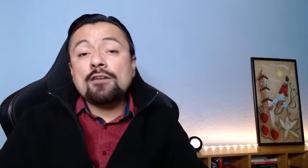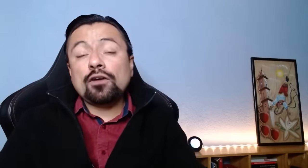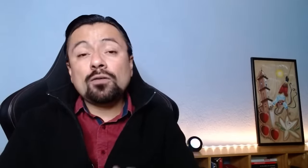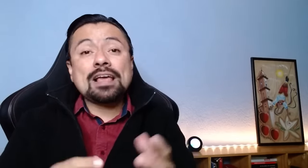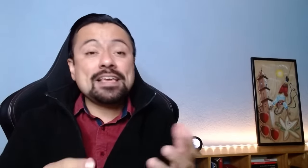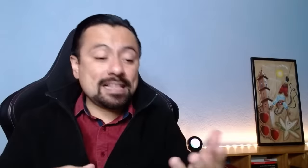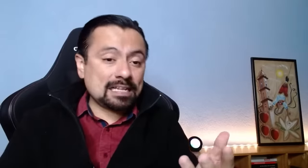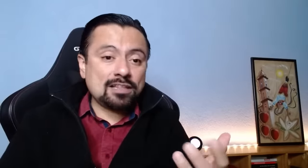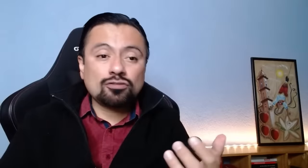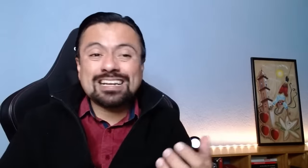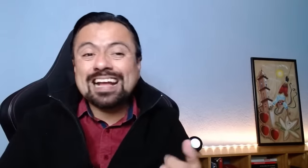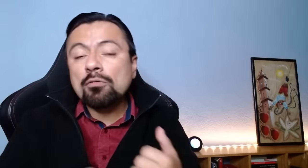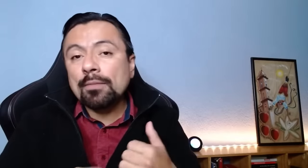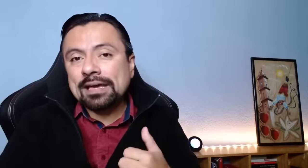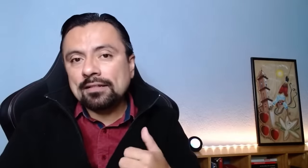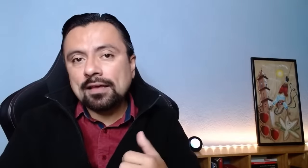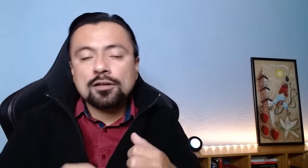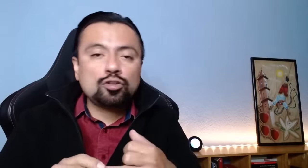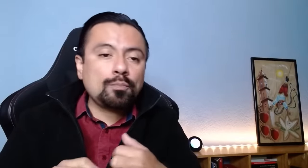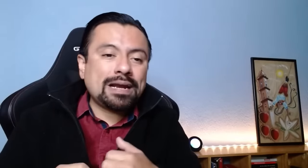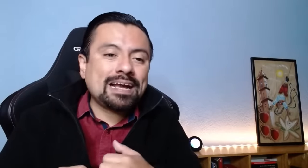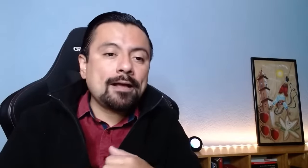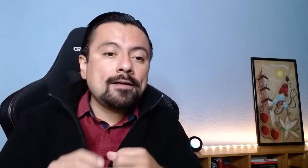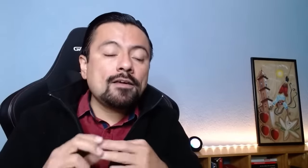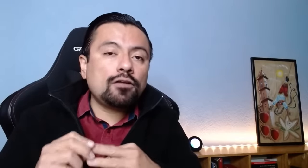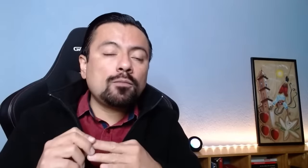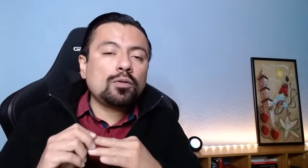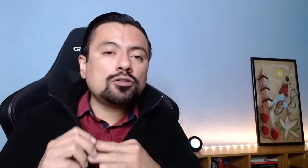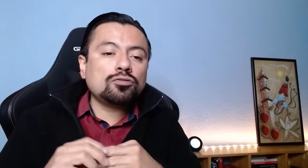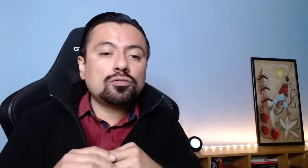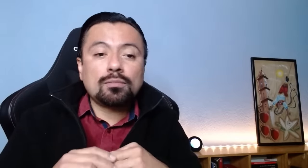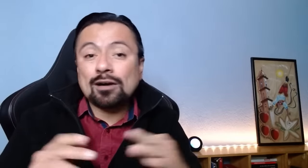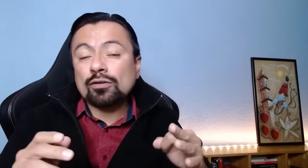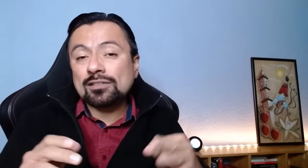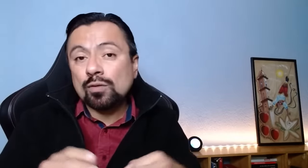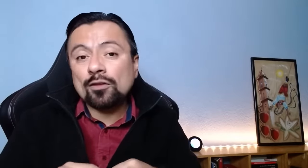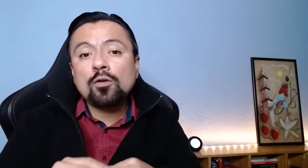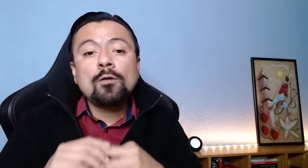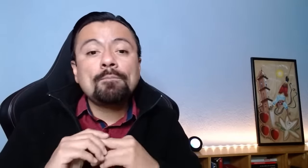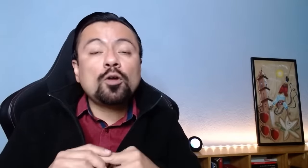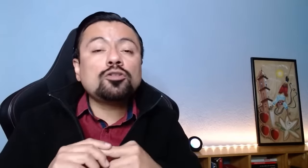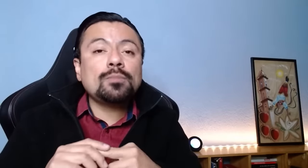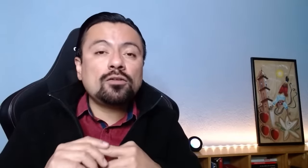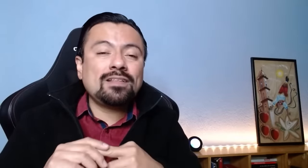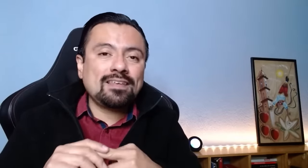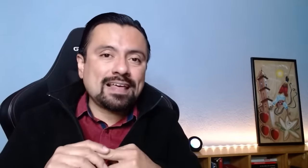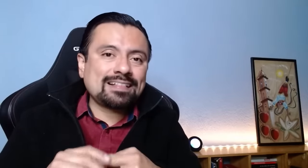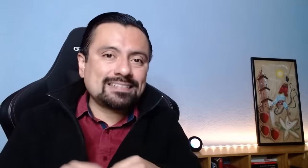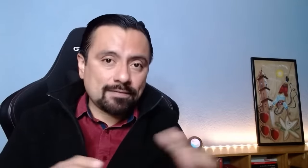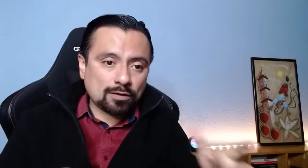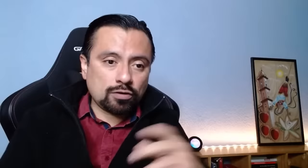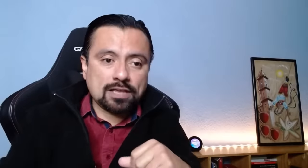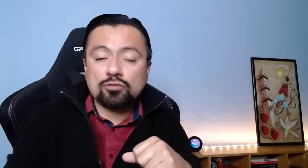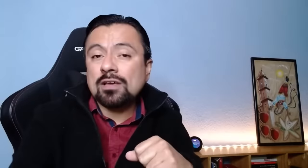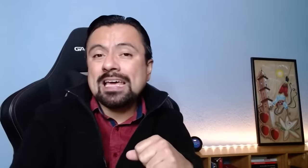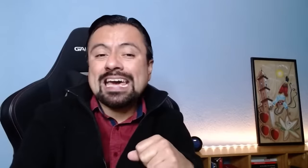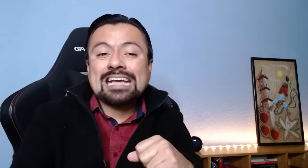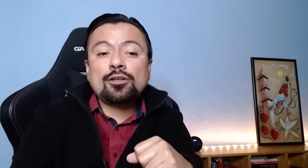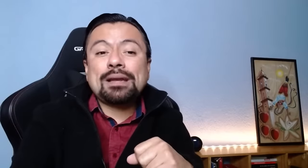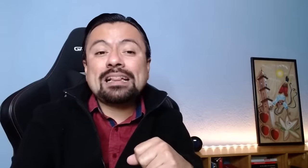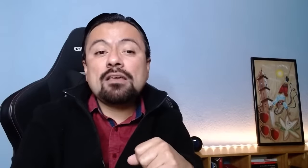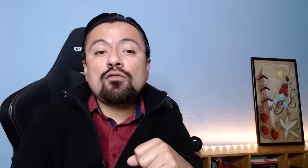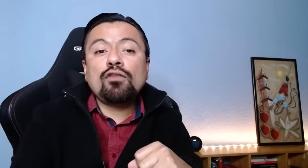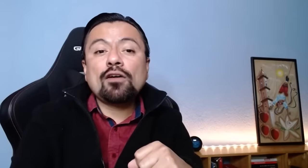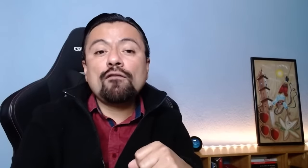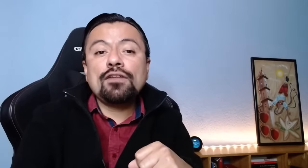habitacional y fueron allí detenidos el Cabo 20, su pareja, y fueron puestos bajo resguardo dos menores de edad que estaban con ellos.